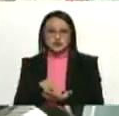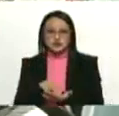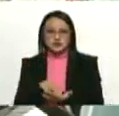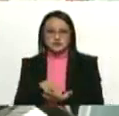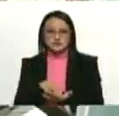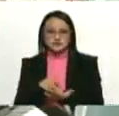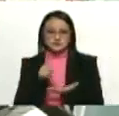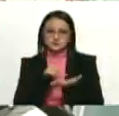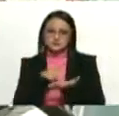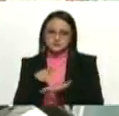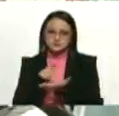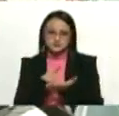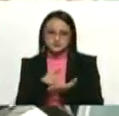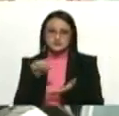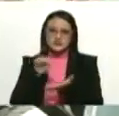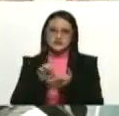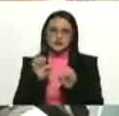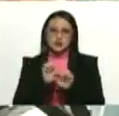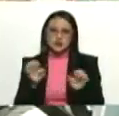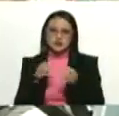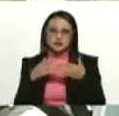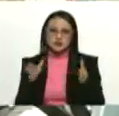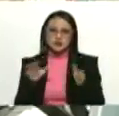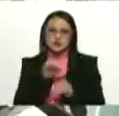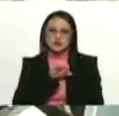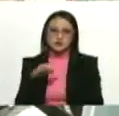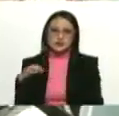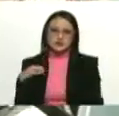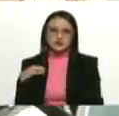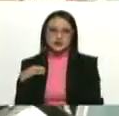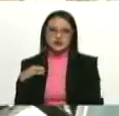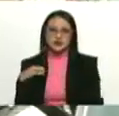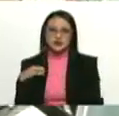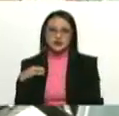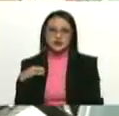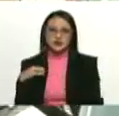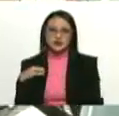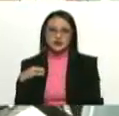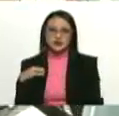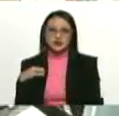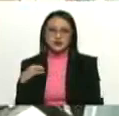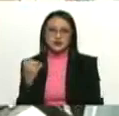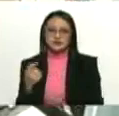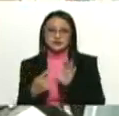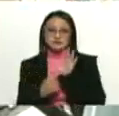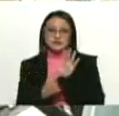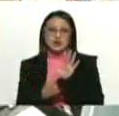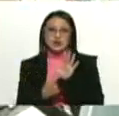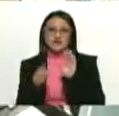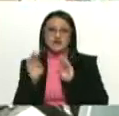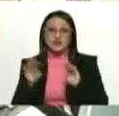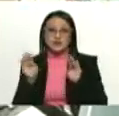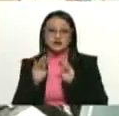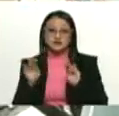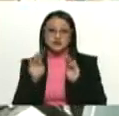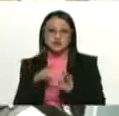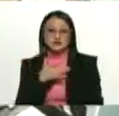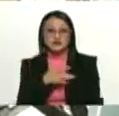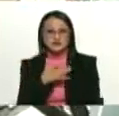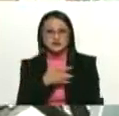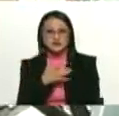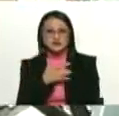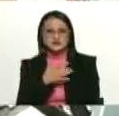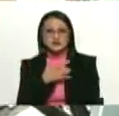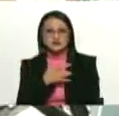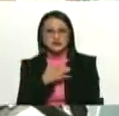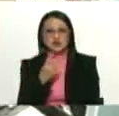con la participación de centros educativos públicos y privados. En ellas se brindó formación y sensibilización